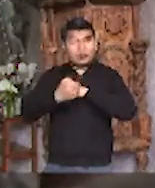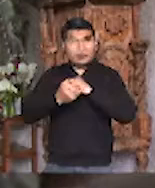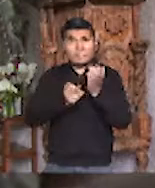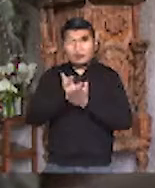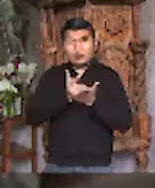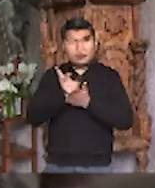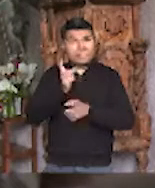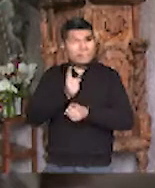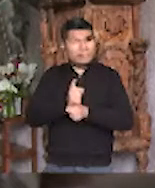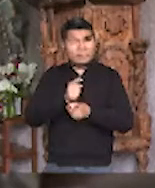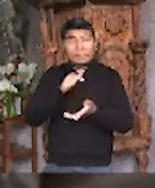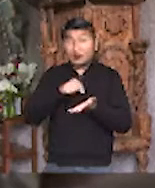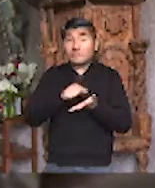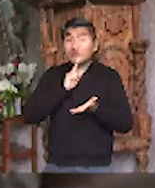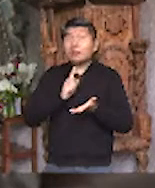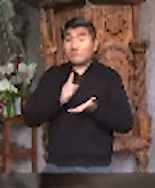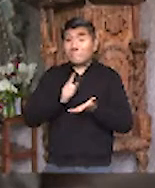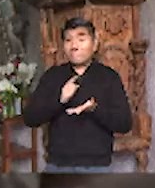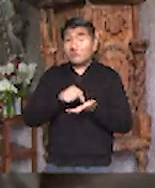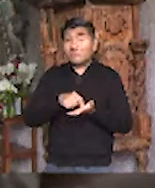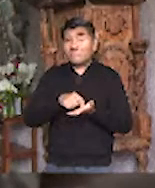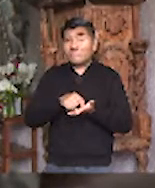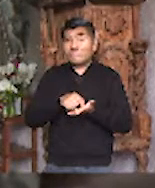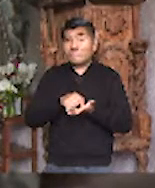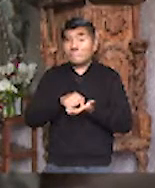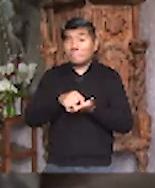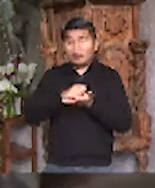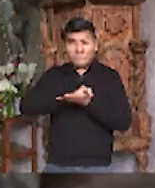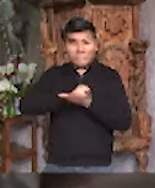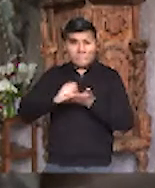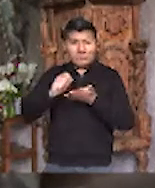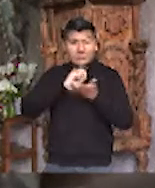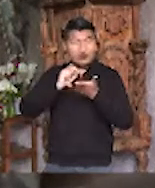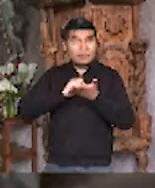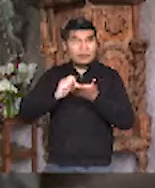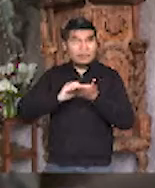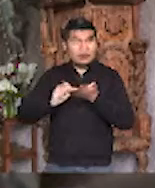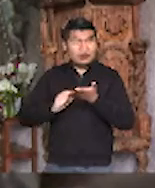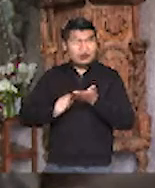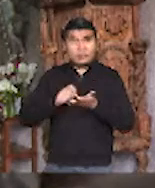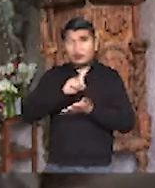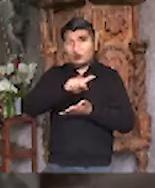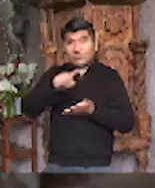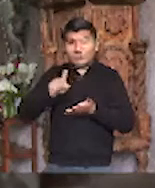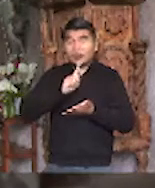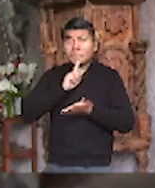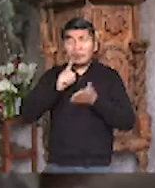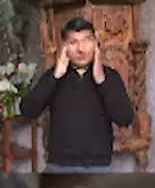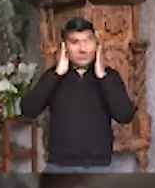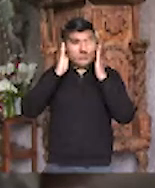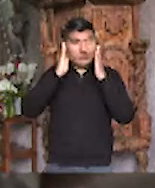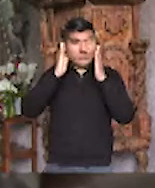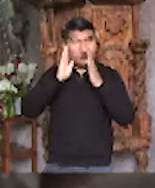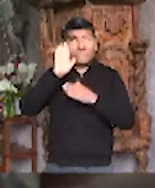y aquí está en la sagrada escritura si ustedes están atentos